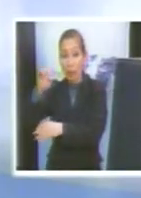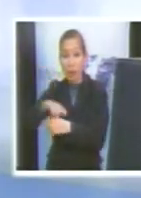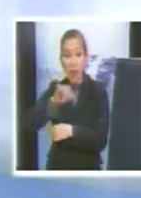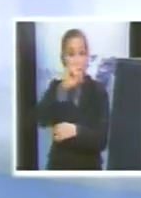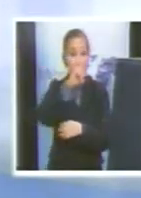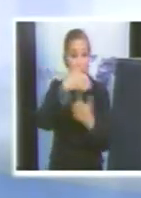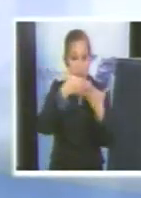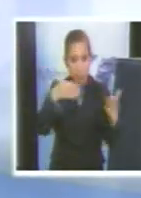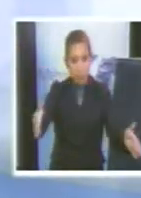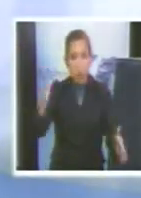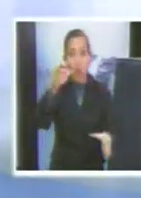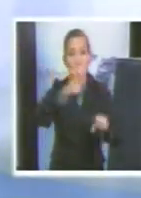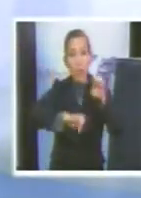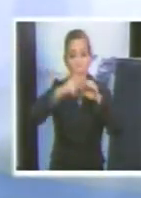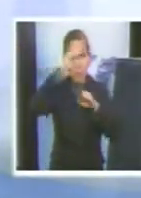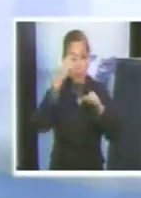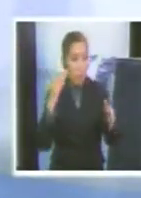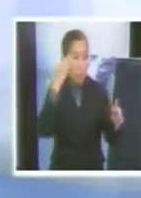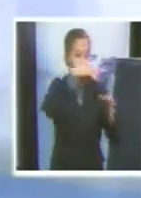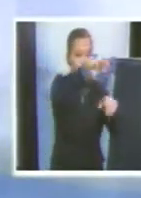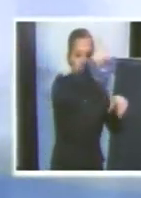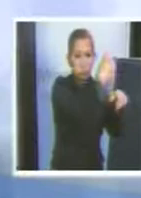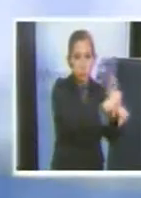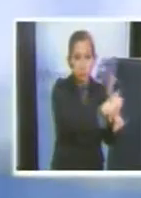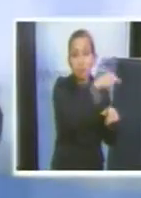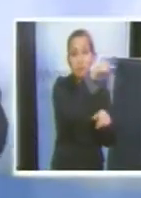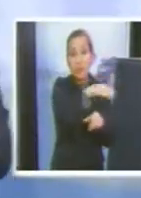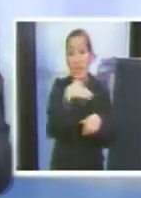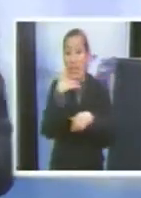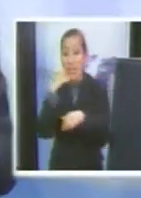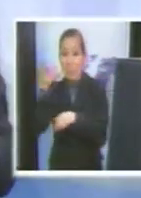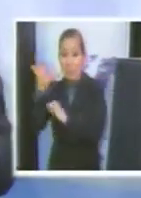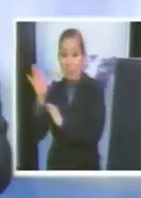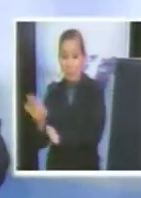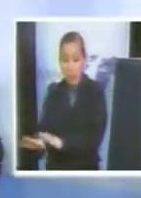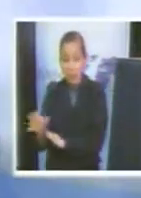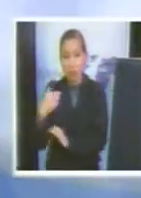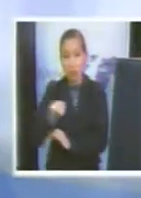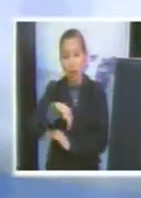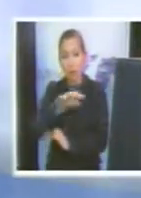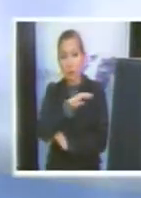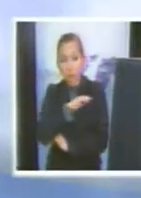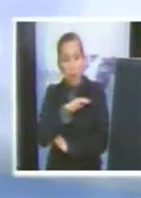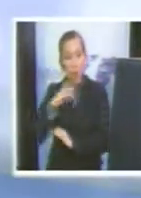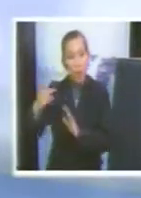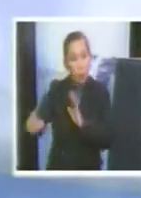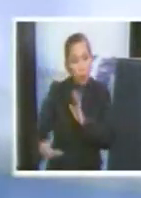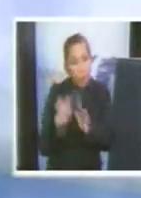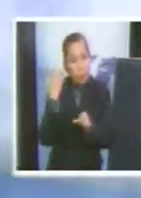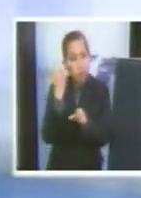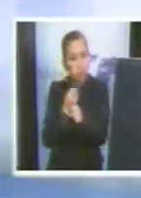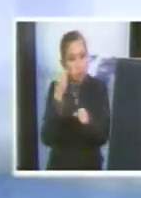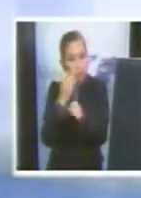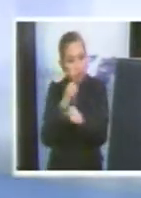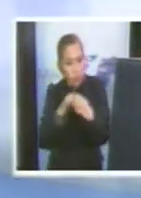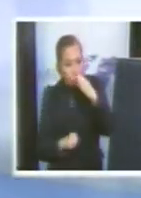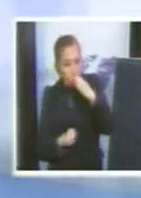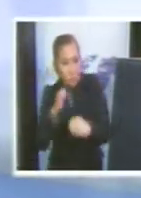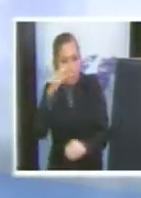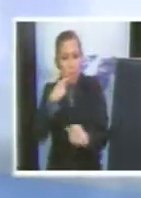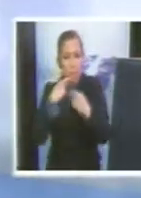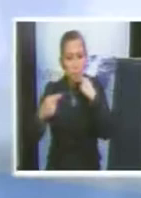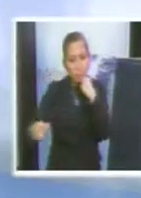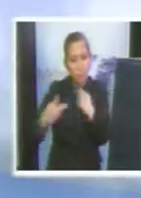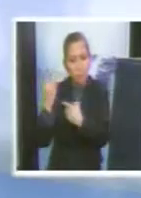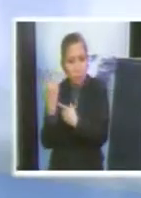Armenia abrió una embajada en México. Con Alemania hemos reformulado y reestructurado nuestro